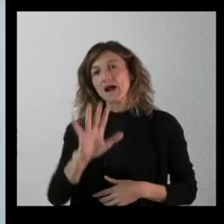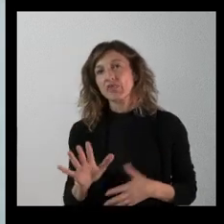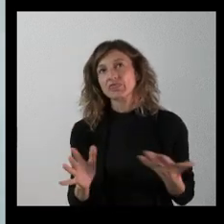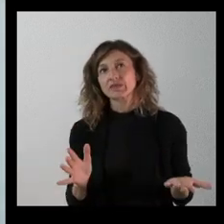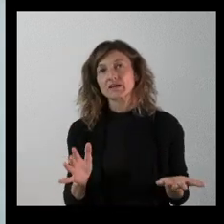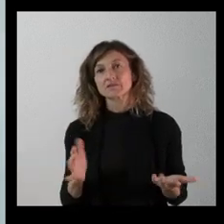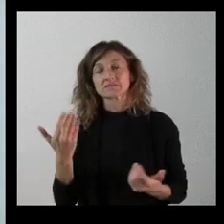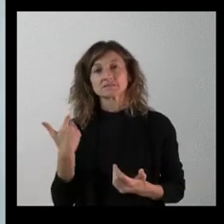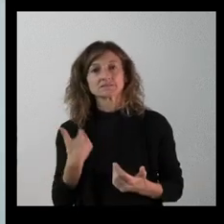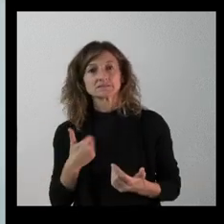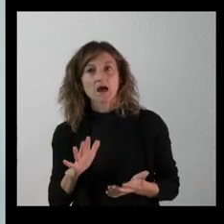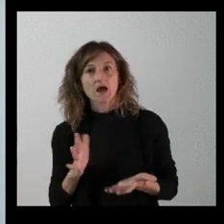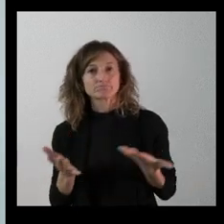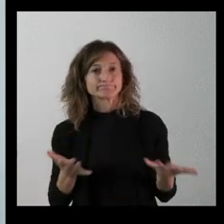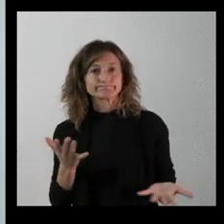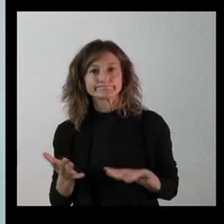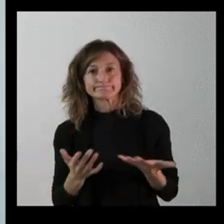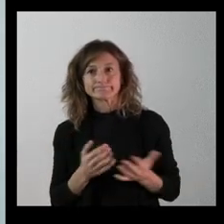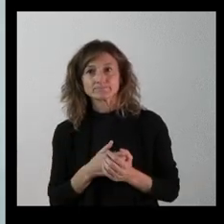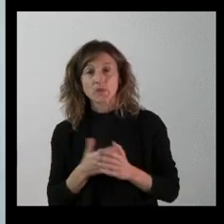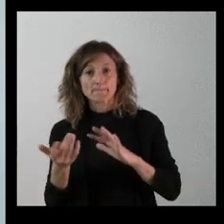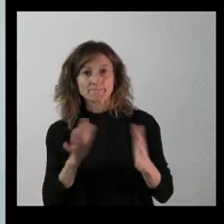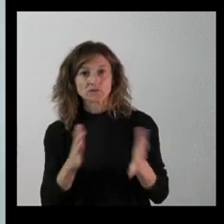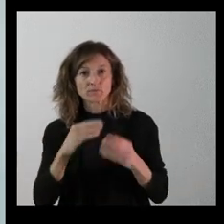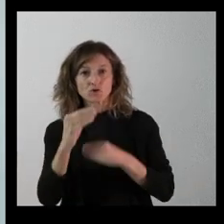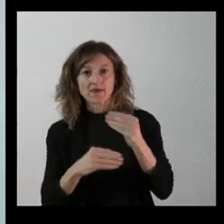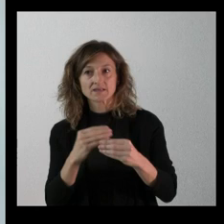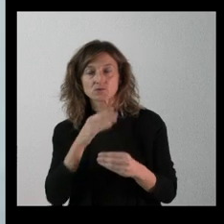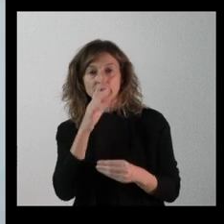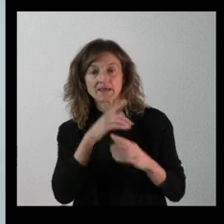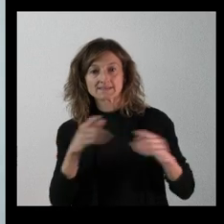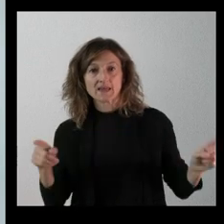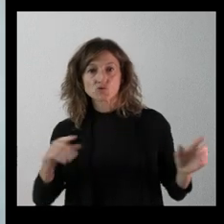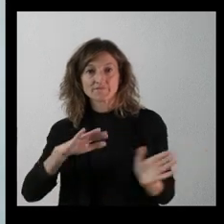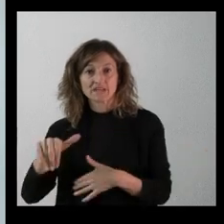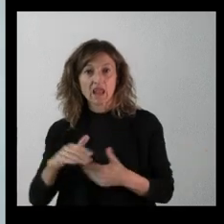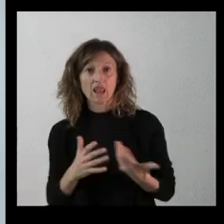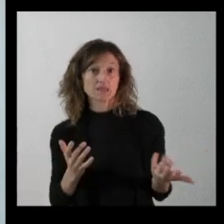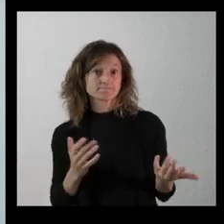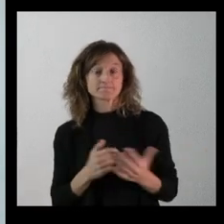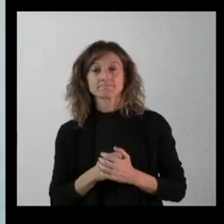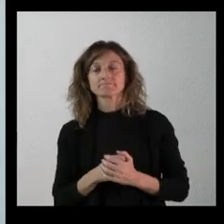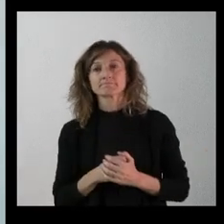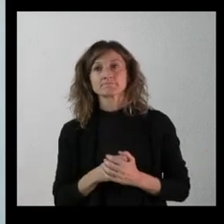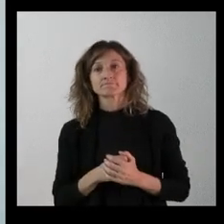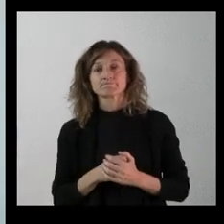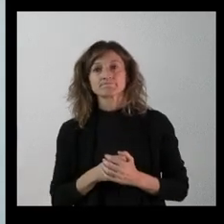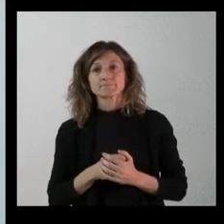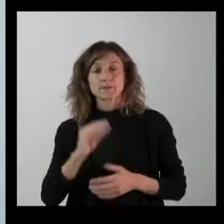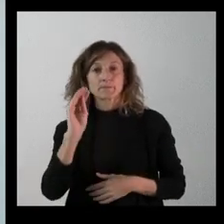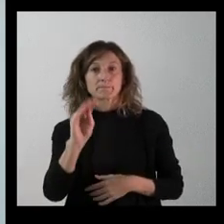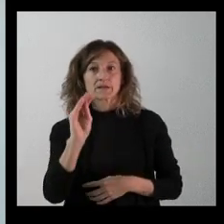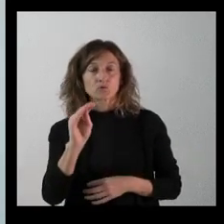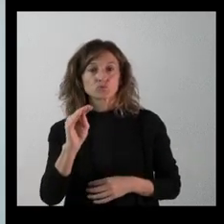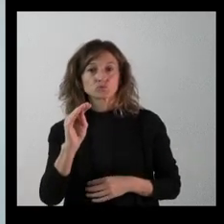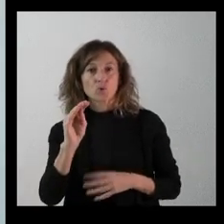que estar ya más o menos hecho para para final de este año y le pregunto por el clásico